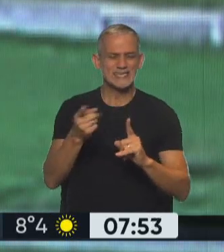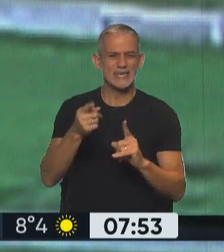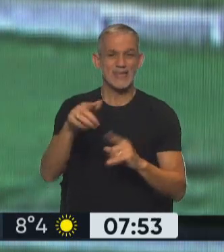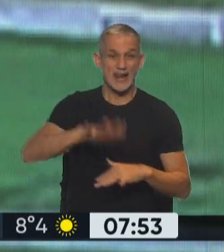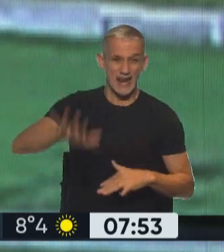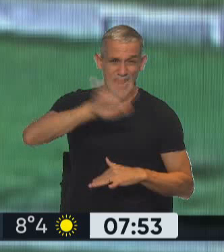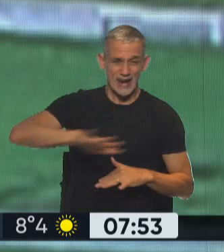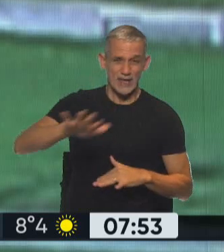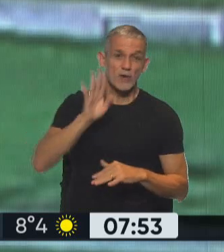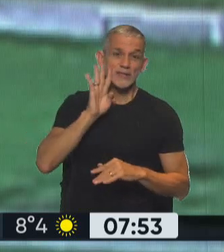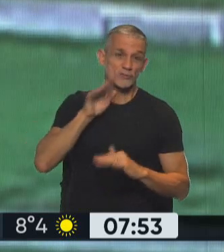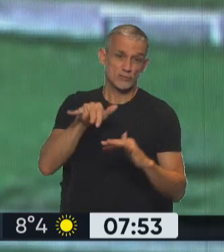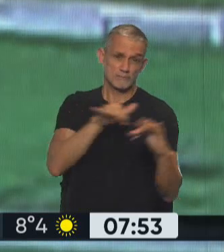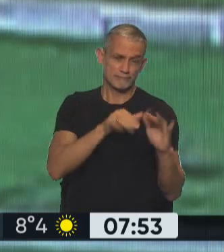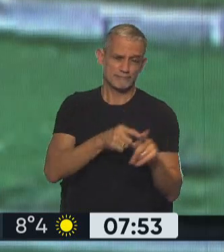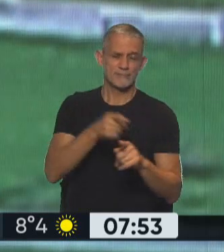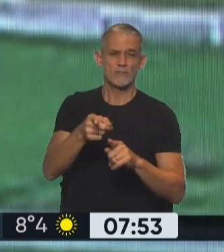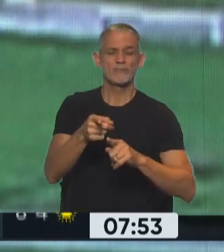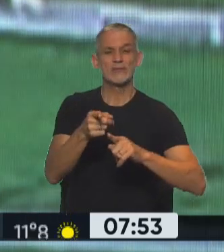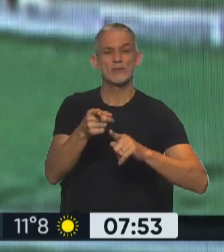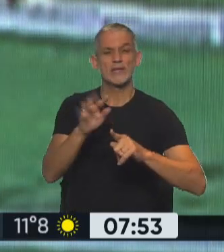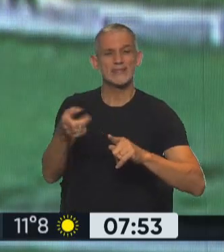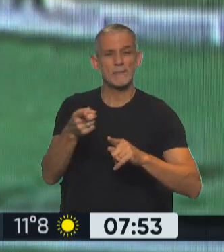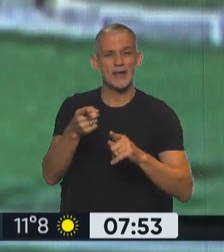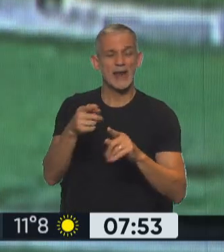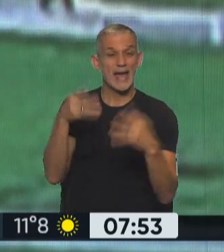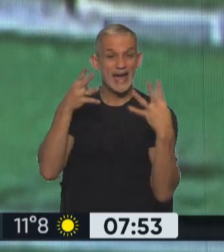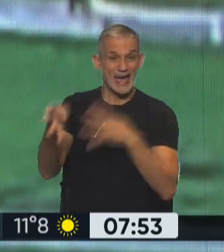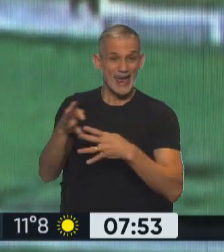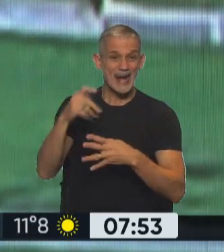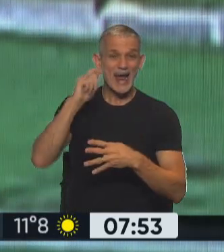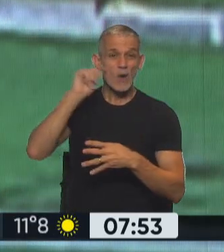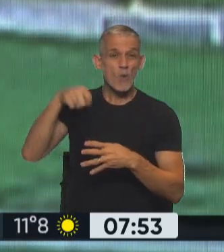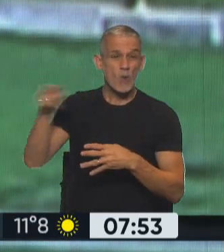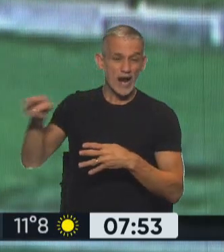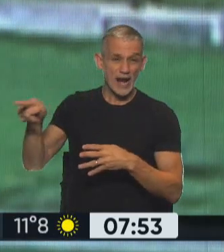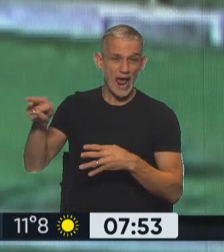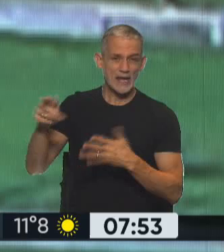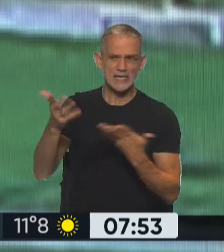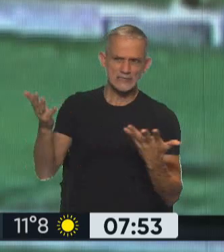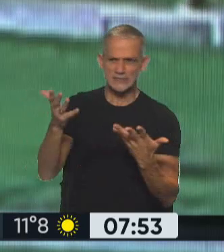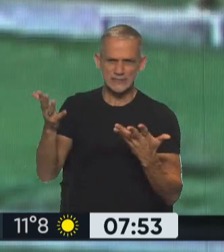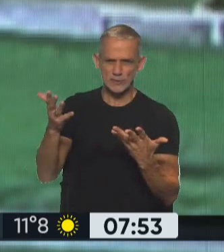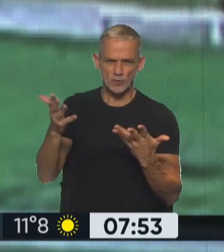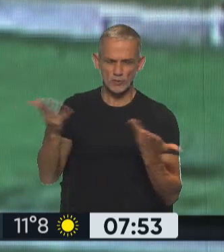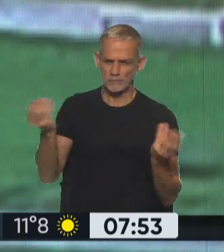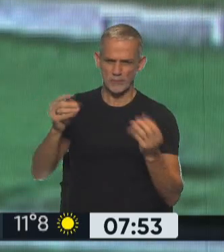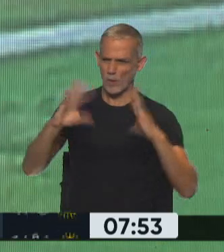en la región después otro tema otro factor la guerra en Ucrania que está condicionando los realineamientos en el mundo